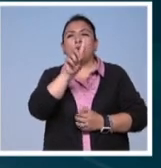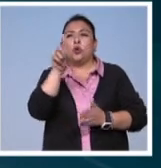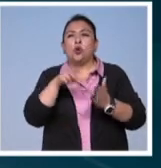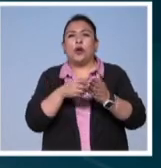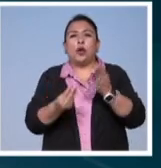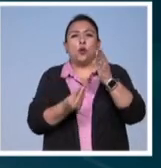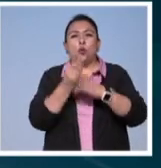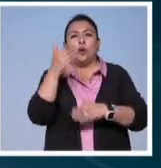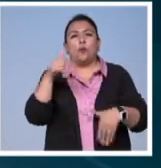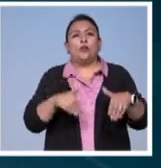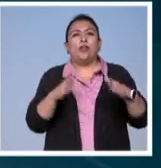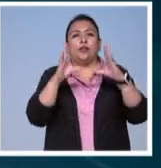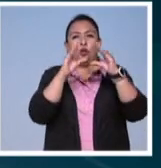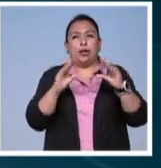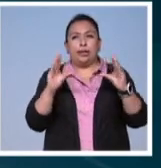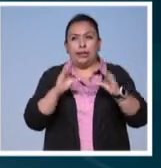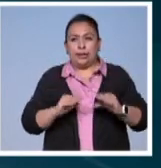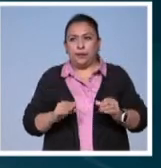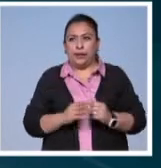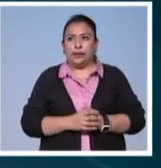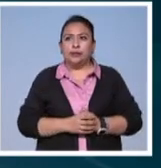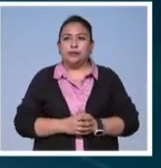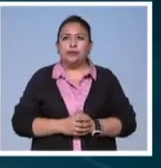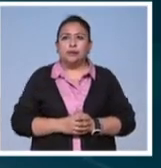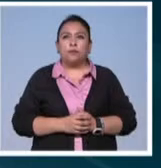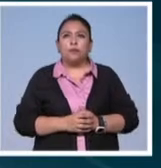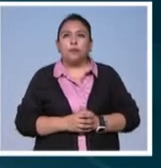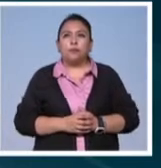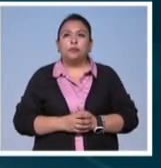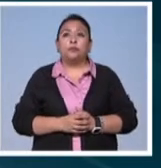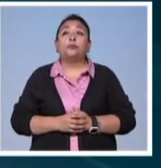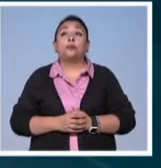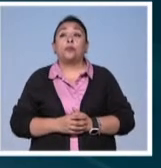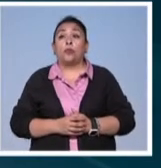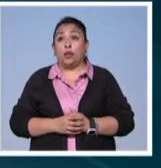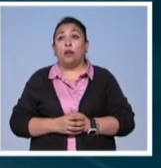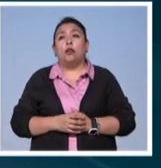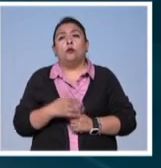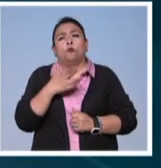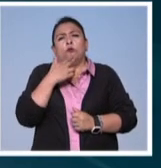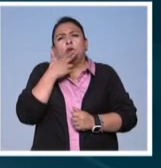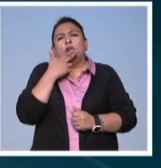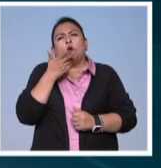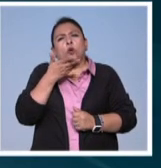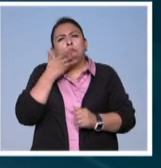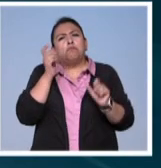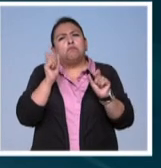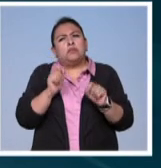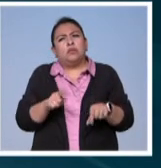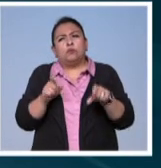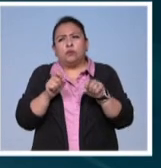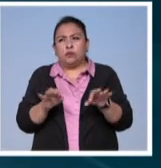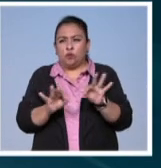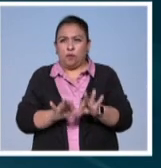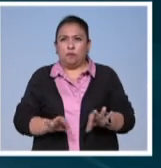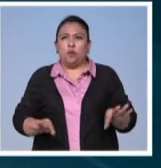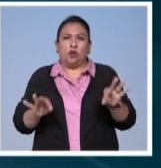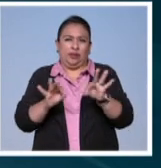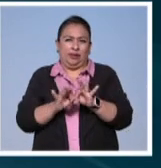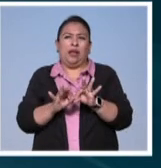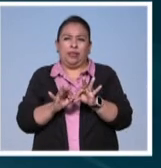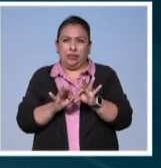Nuevo Teatro Libanés. ¿No podéis imaginar la alegría tan grande que siento? Es un rito, es parte de un rito importante,